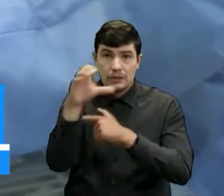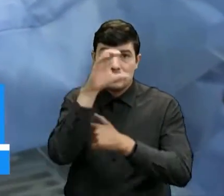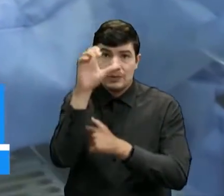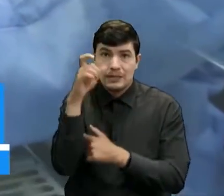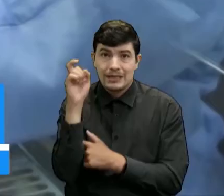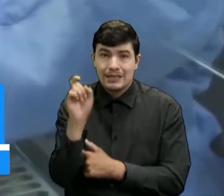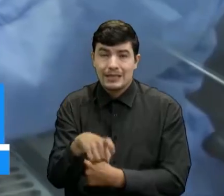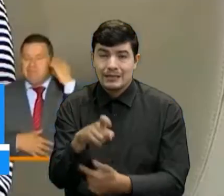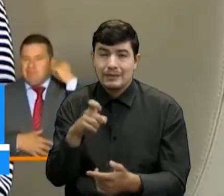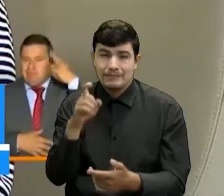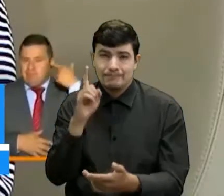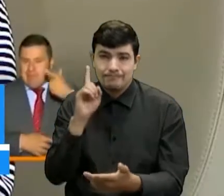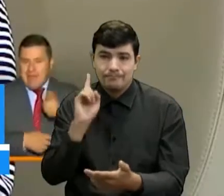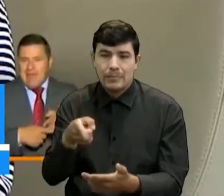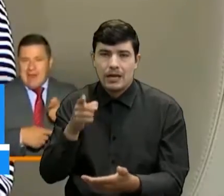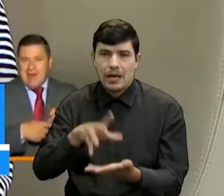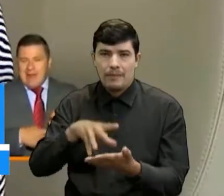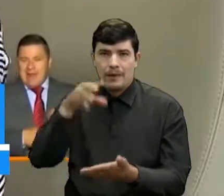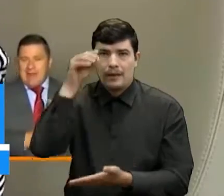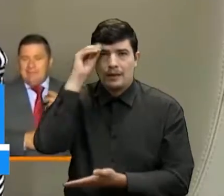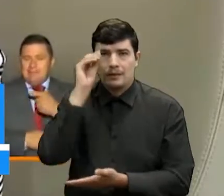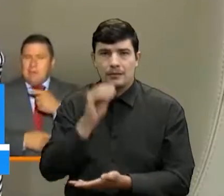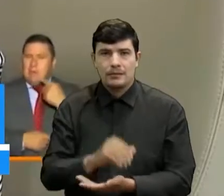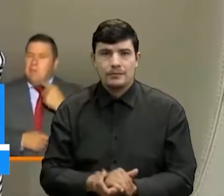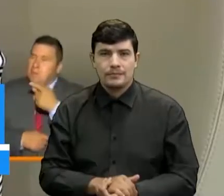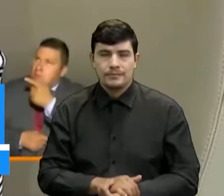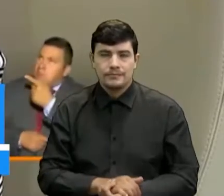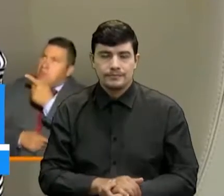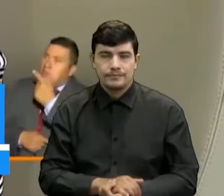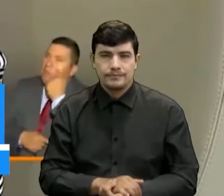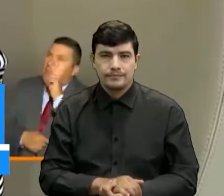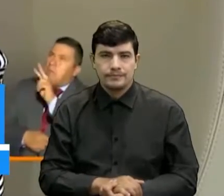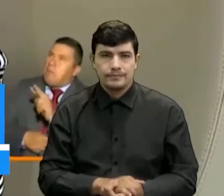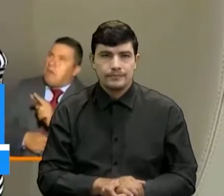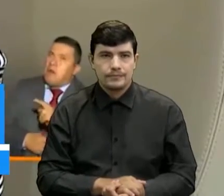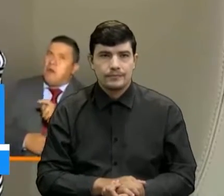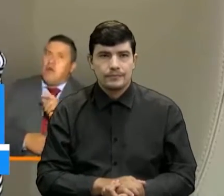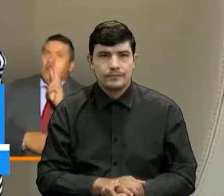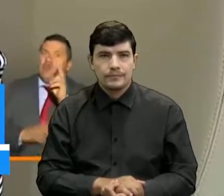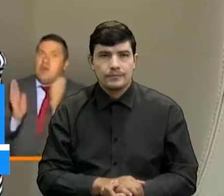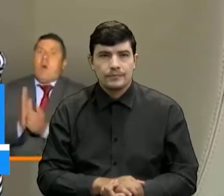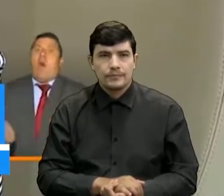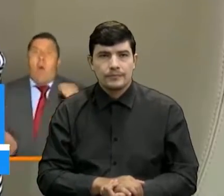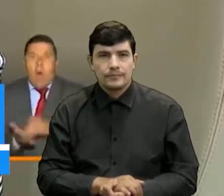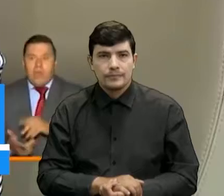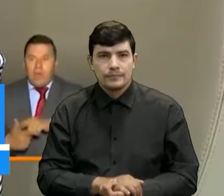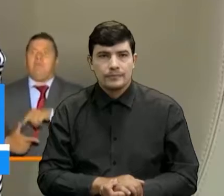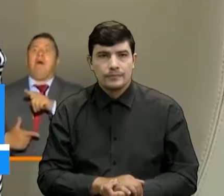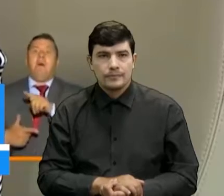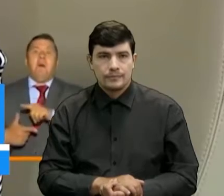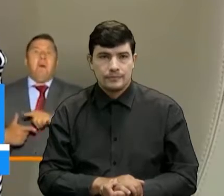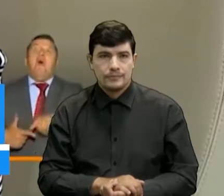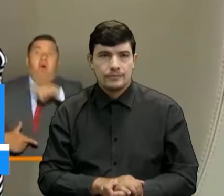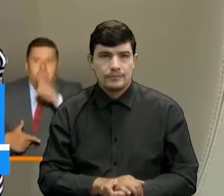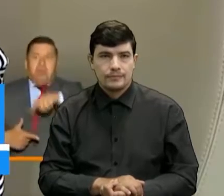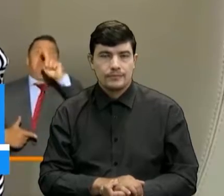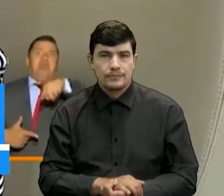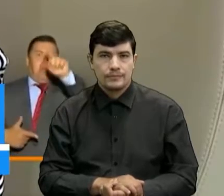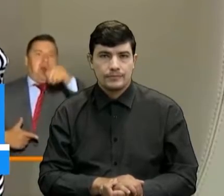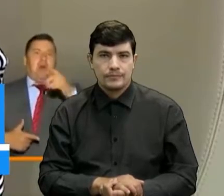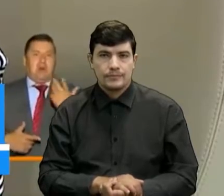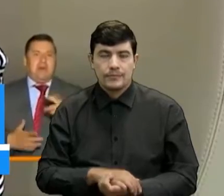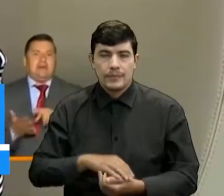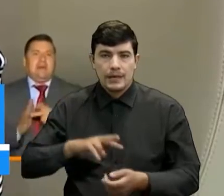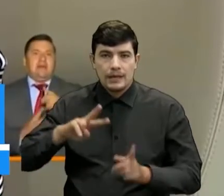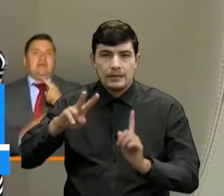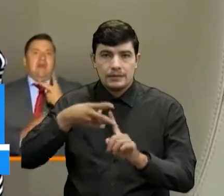aprender. Nos muestra claramente cómo están ocurriendo esta segunda ola de la pandemia y están pasando a una